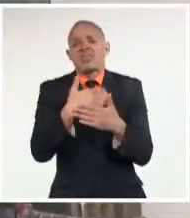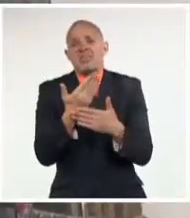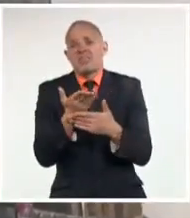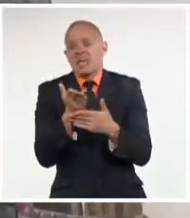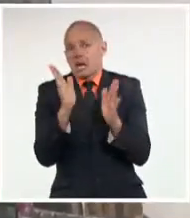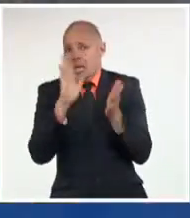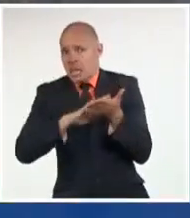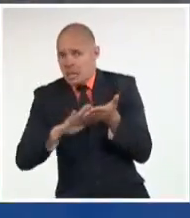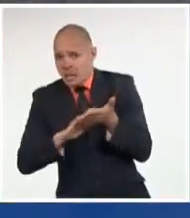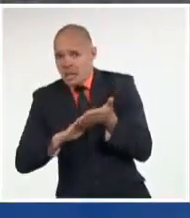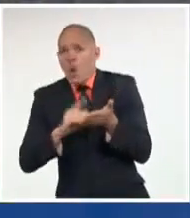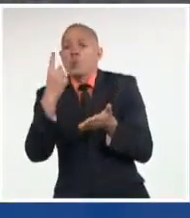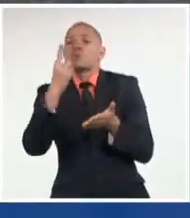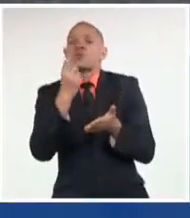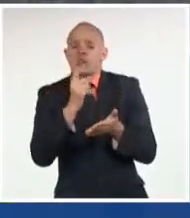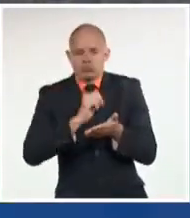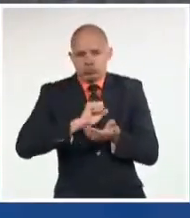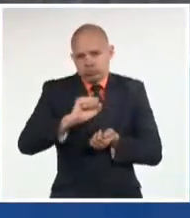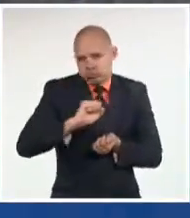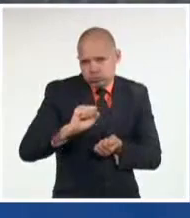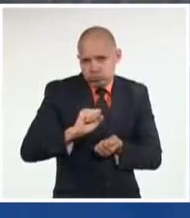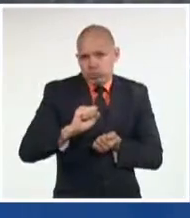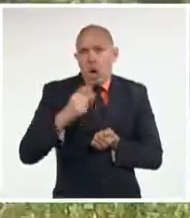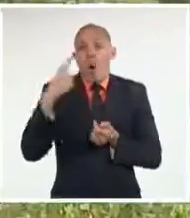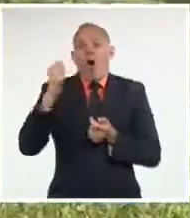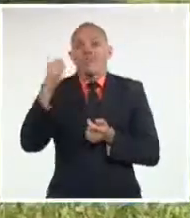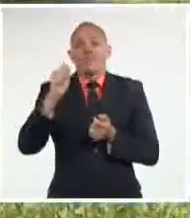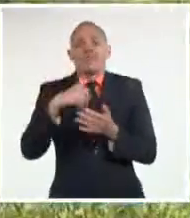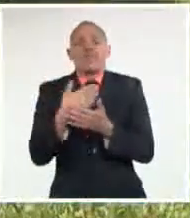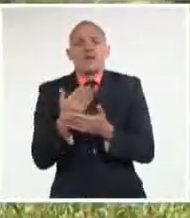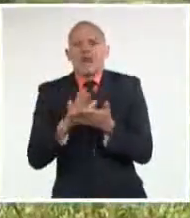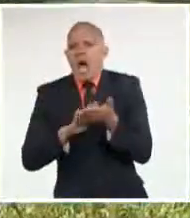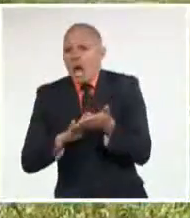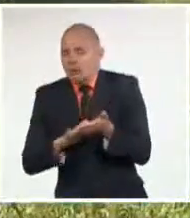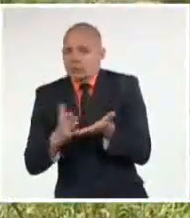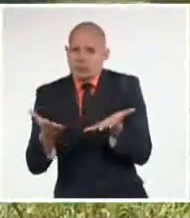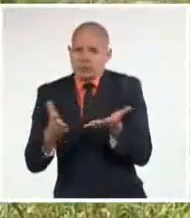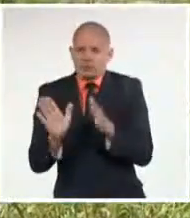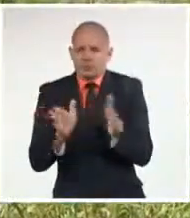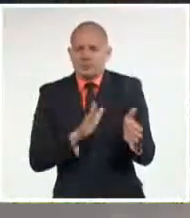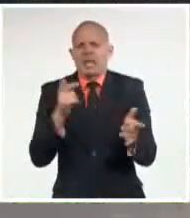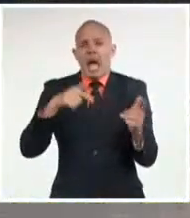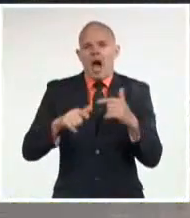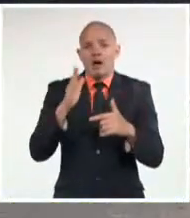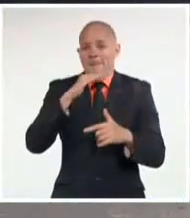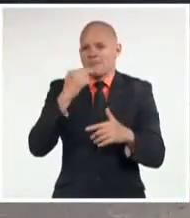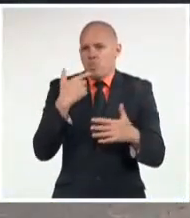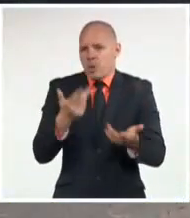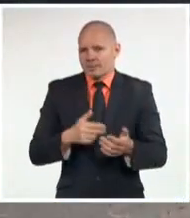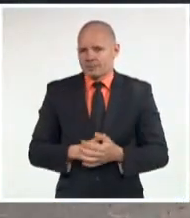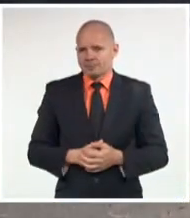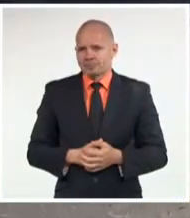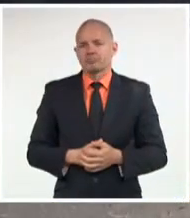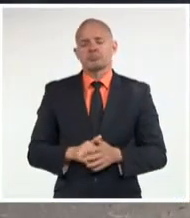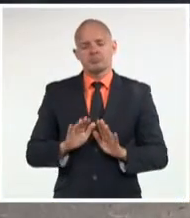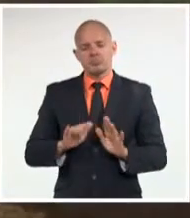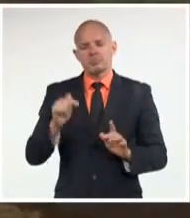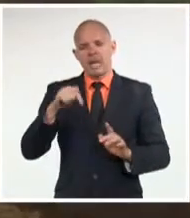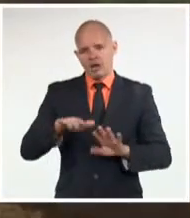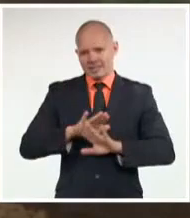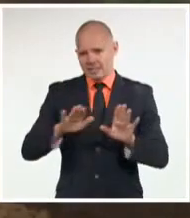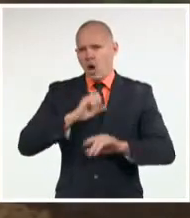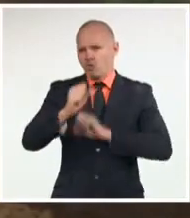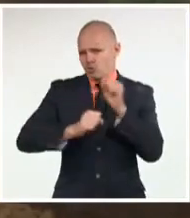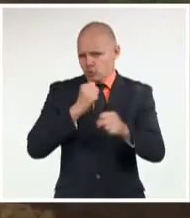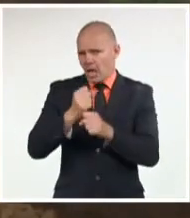infraestructura eléctrica por el meteoro, que limita la distribución de agua en varias comunidades de la geografía local. De ahí que, a la par de las labores de